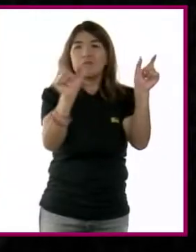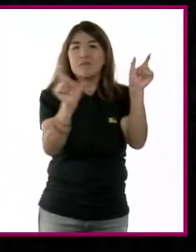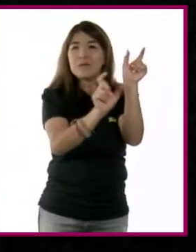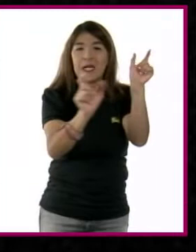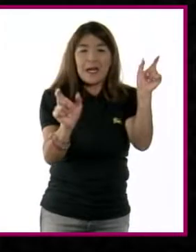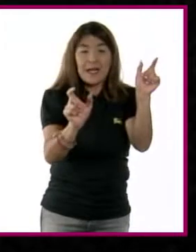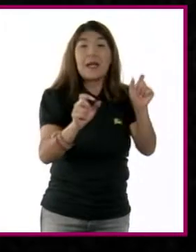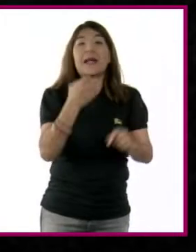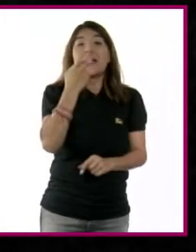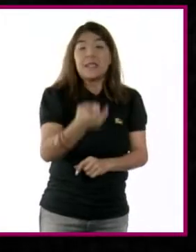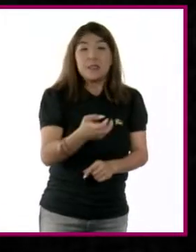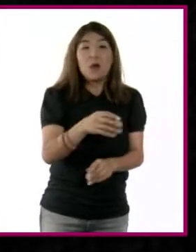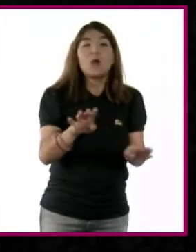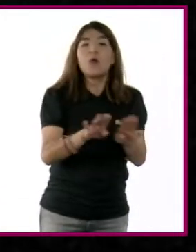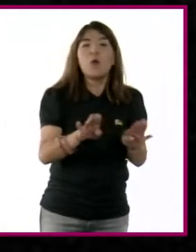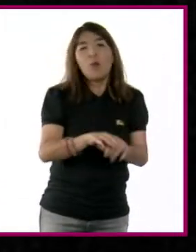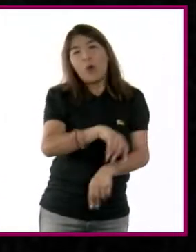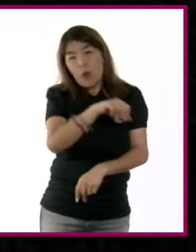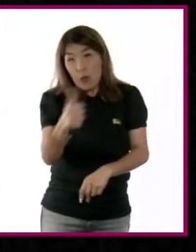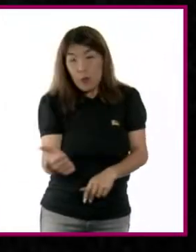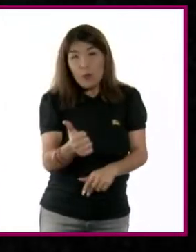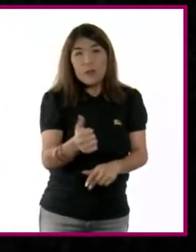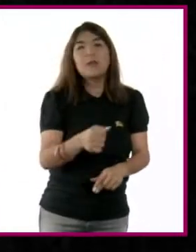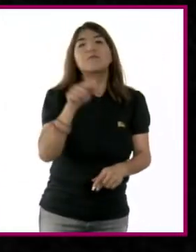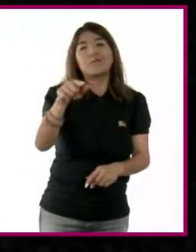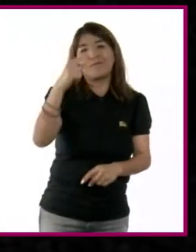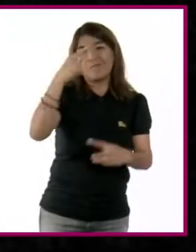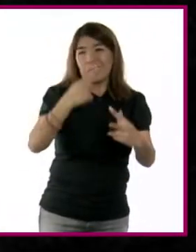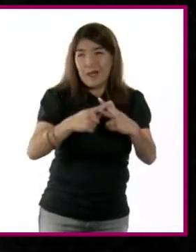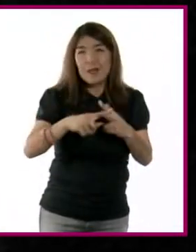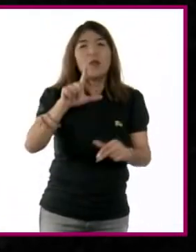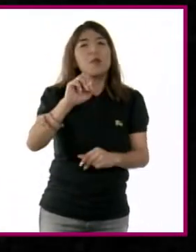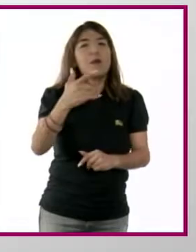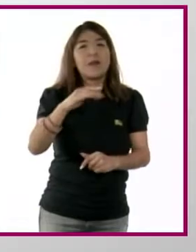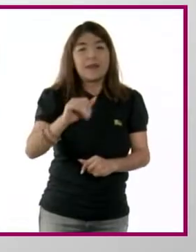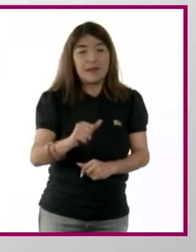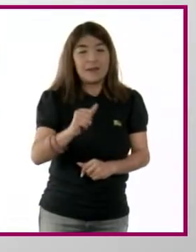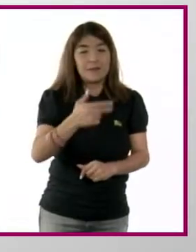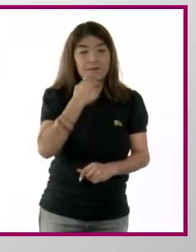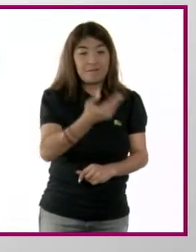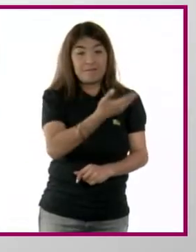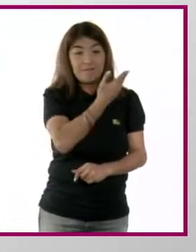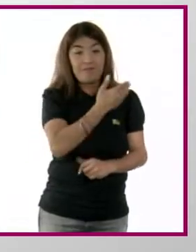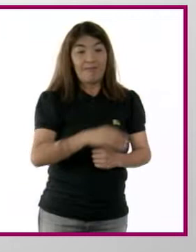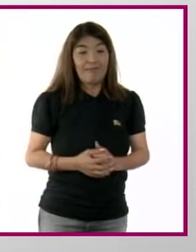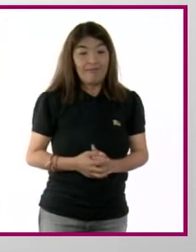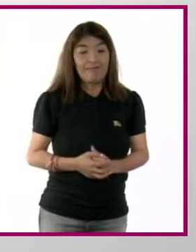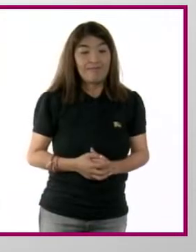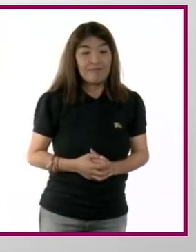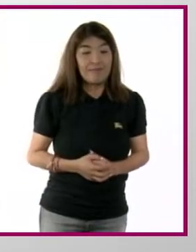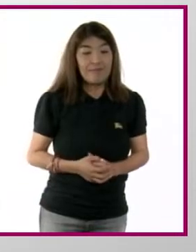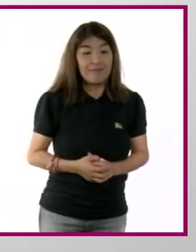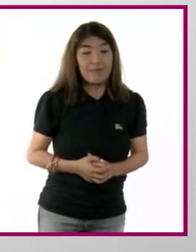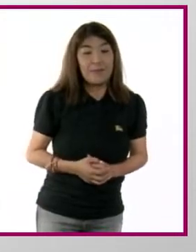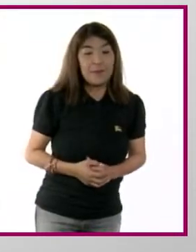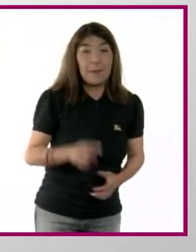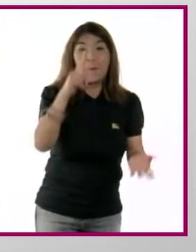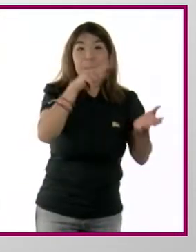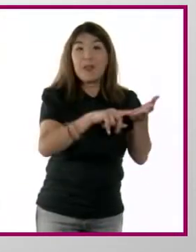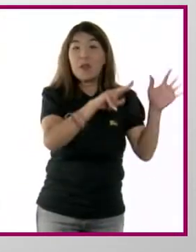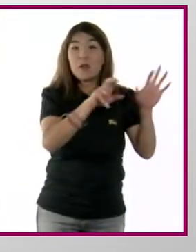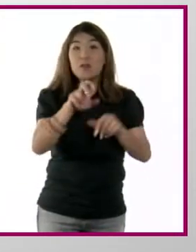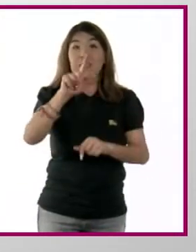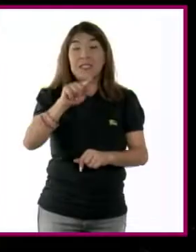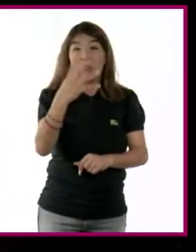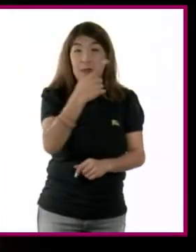La siguiente etapa corresponde a la lógica matemática, que parte de la obra de Gottlob Frege, publicada en 1874,